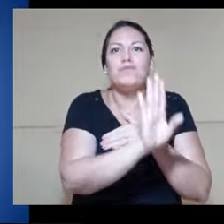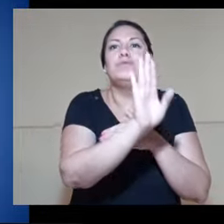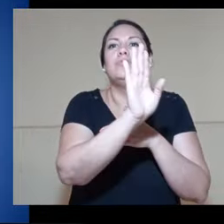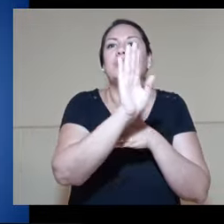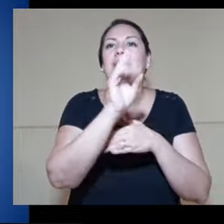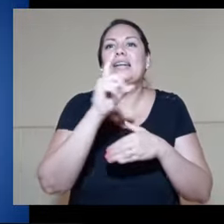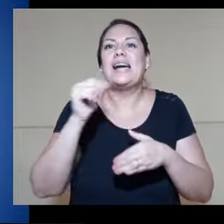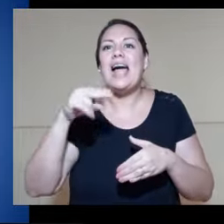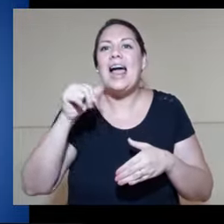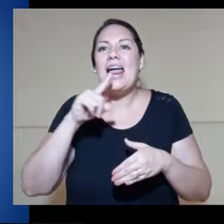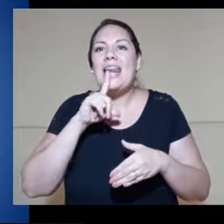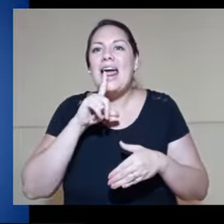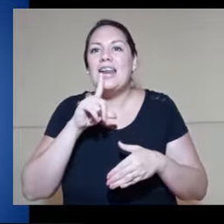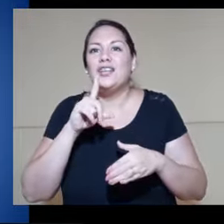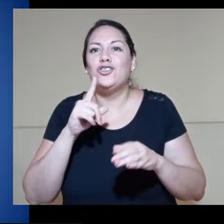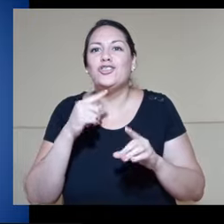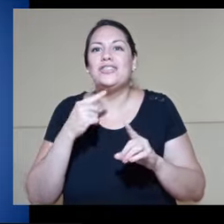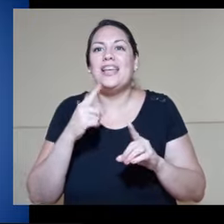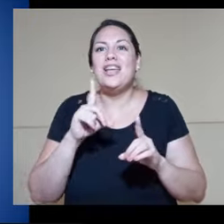y fíjense lo que pasó.